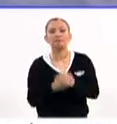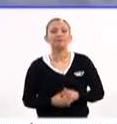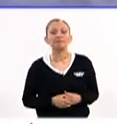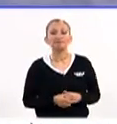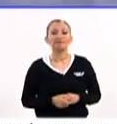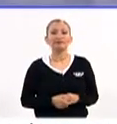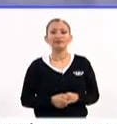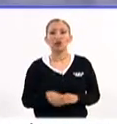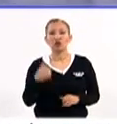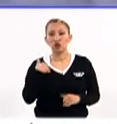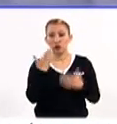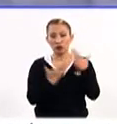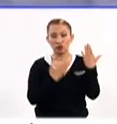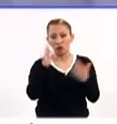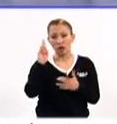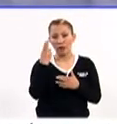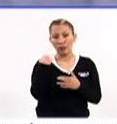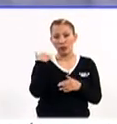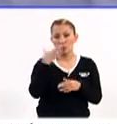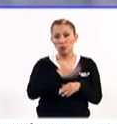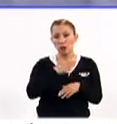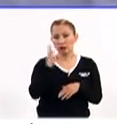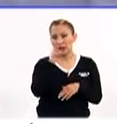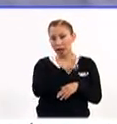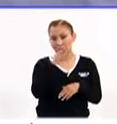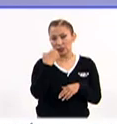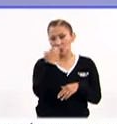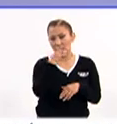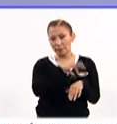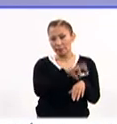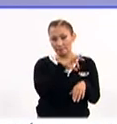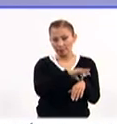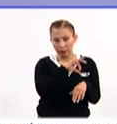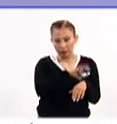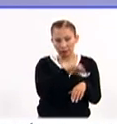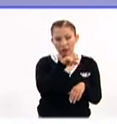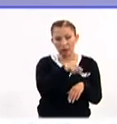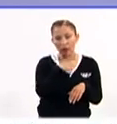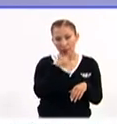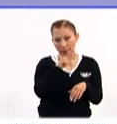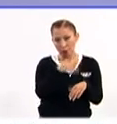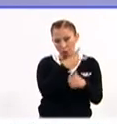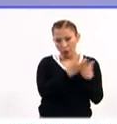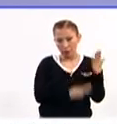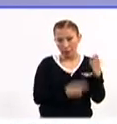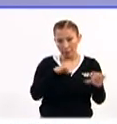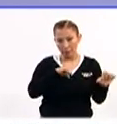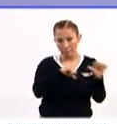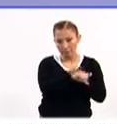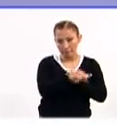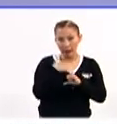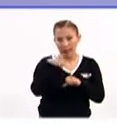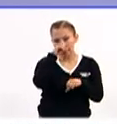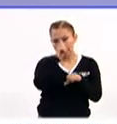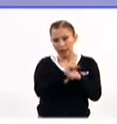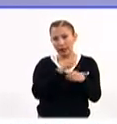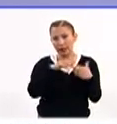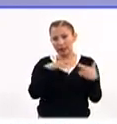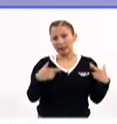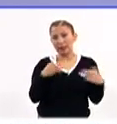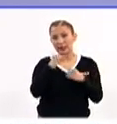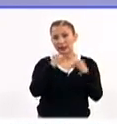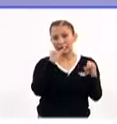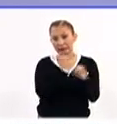movilidad académica? Bueno, yo estudio en la Universidad de Buenos Aires, en la Facultad de Medicina, y como parte del programa de movilidad en la Secretaría de